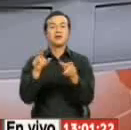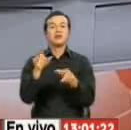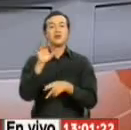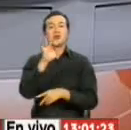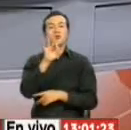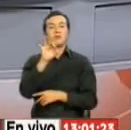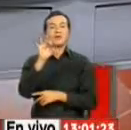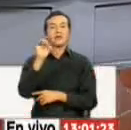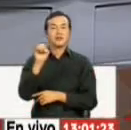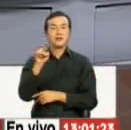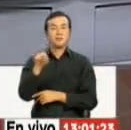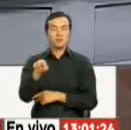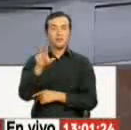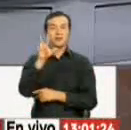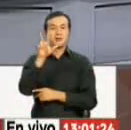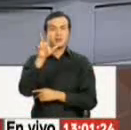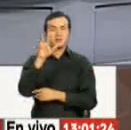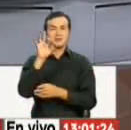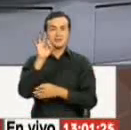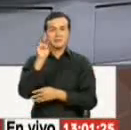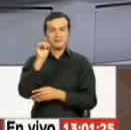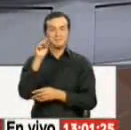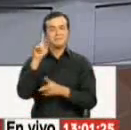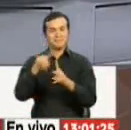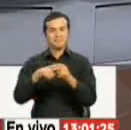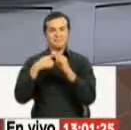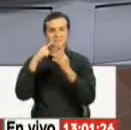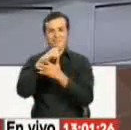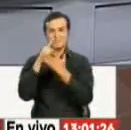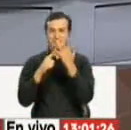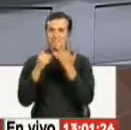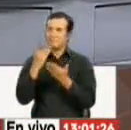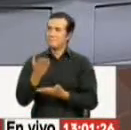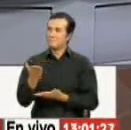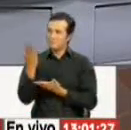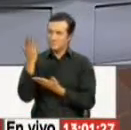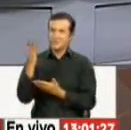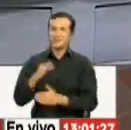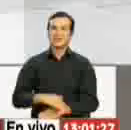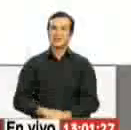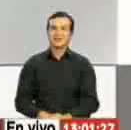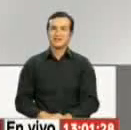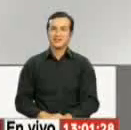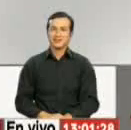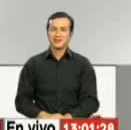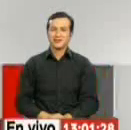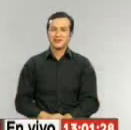alborada en la 90.3 fm iniciamos de inmediato con los titulares bienvenidos